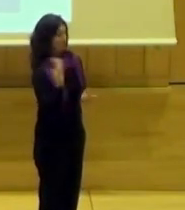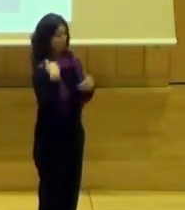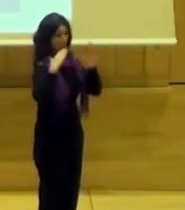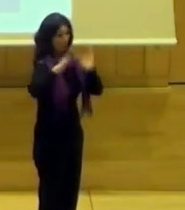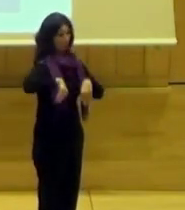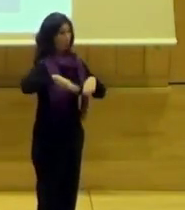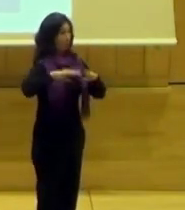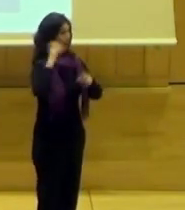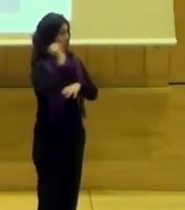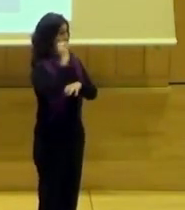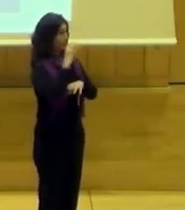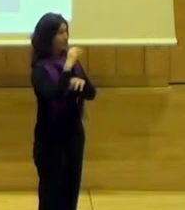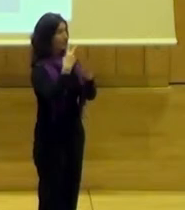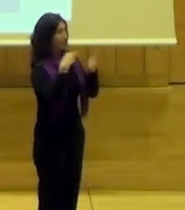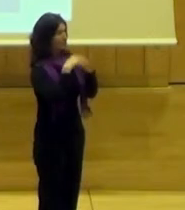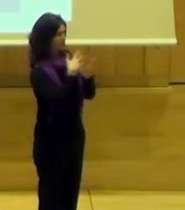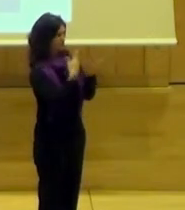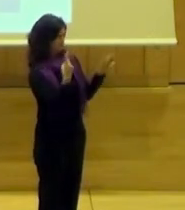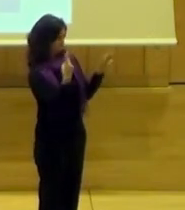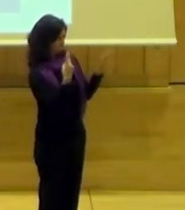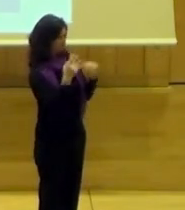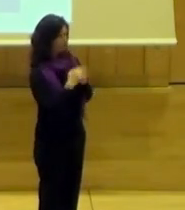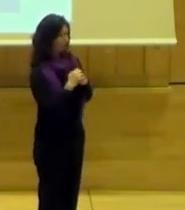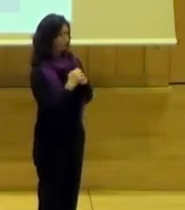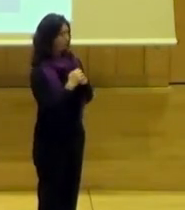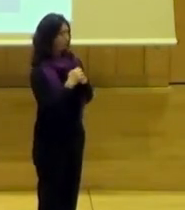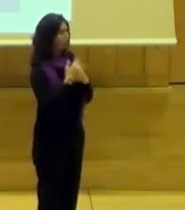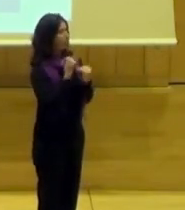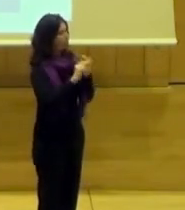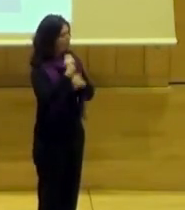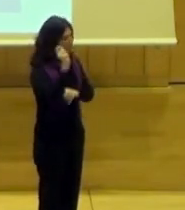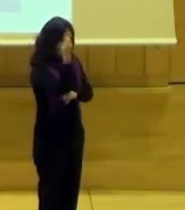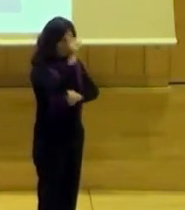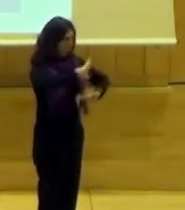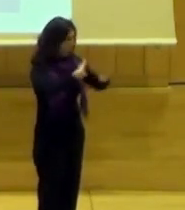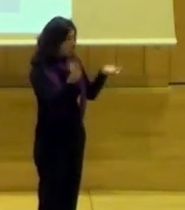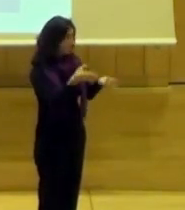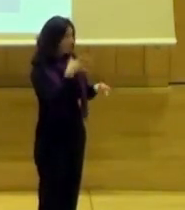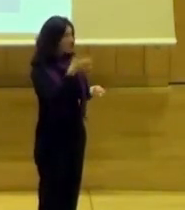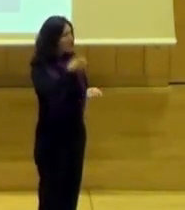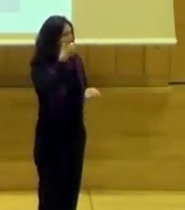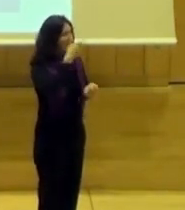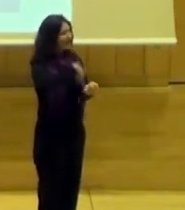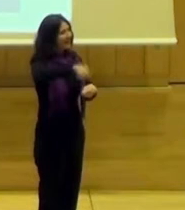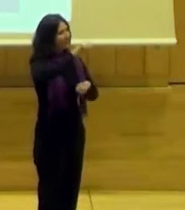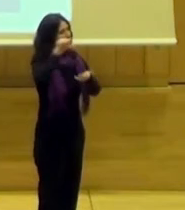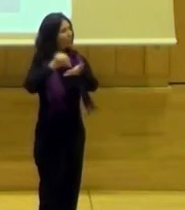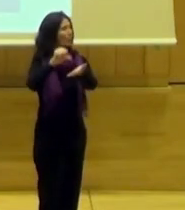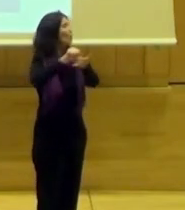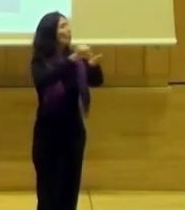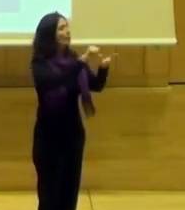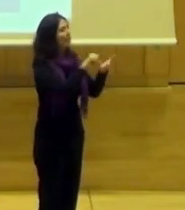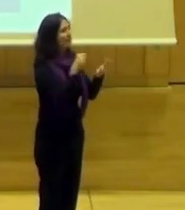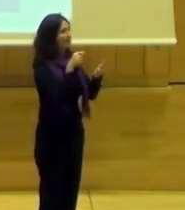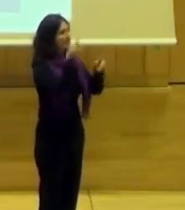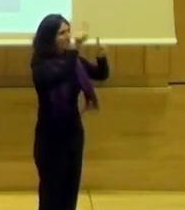la última conferencia de RI España 2017. Y ha tenido su éxito, pues, obviamente, sobre todo entre aquellas ciudades que,